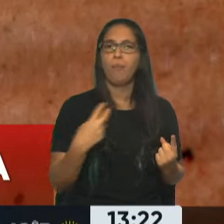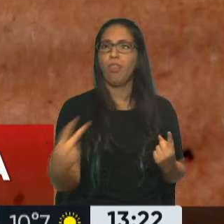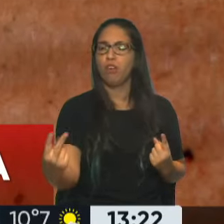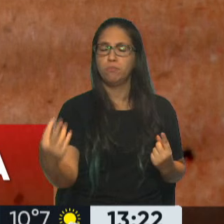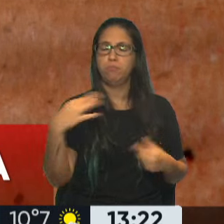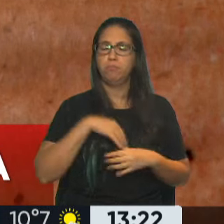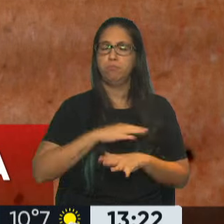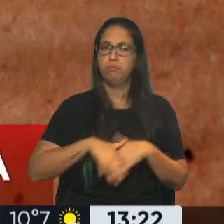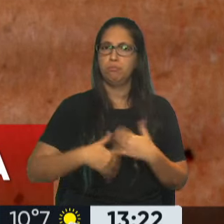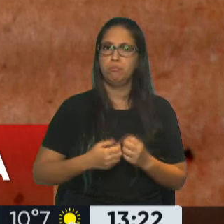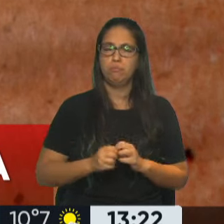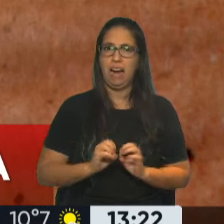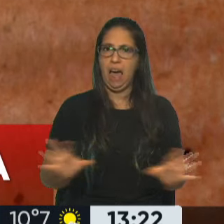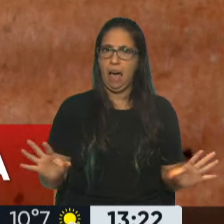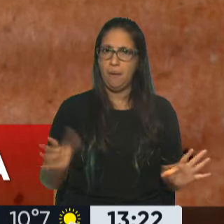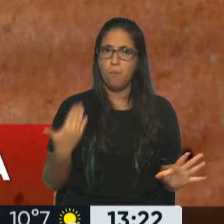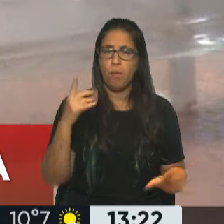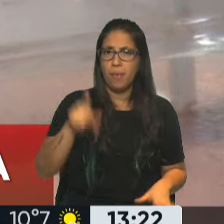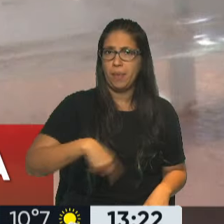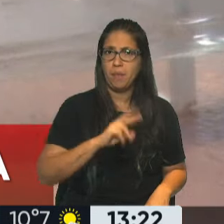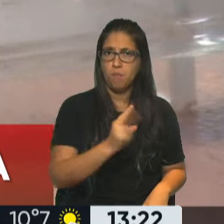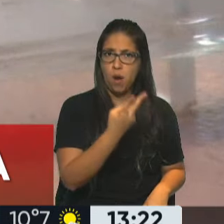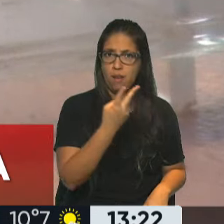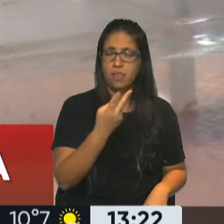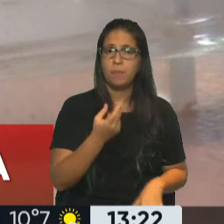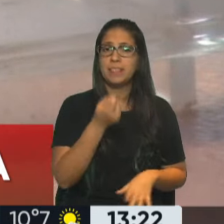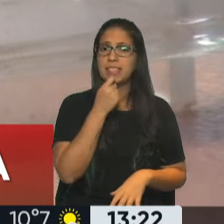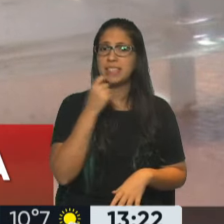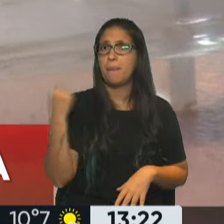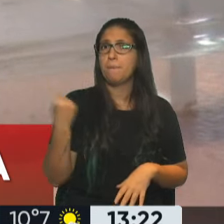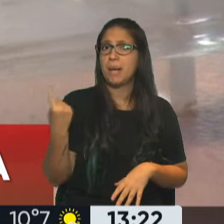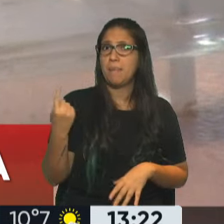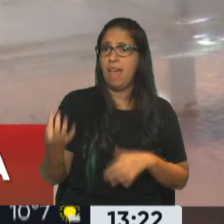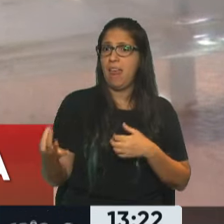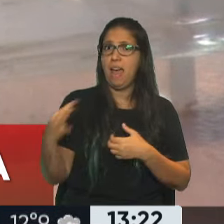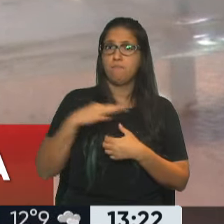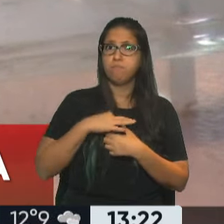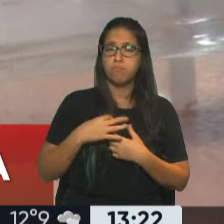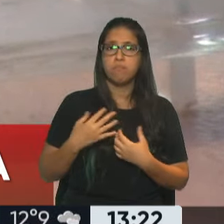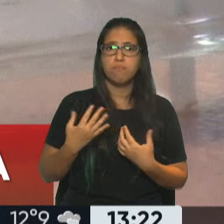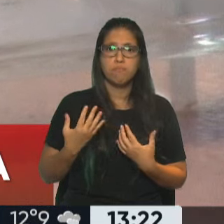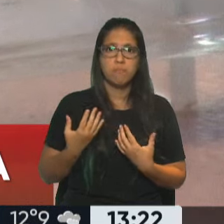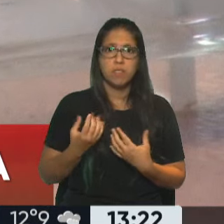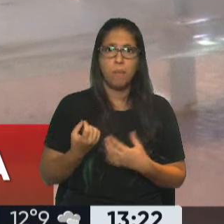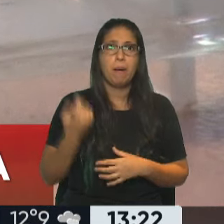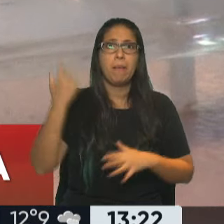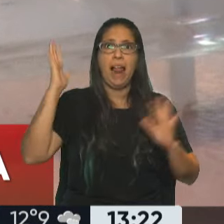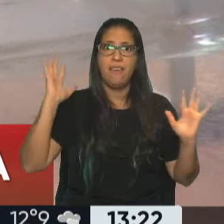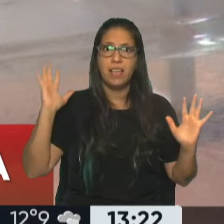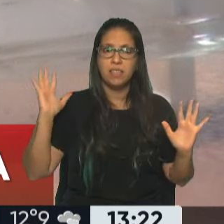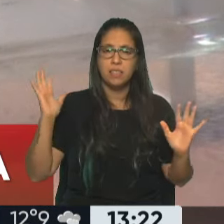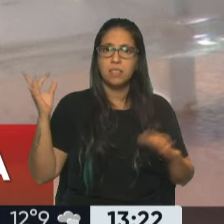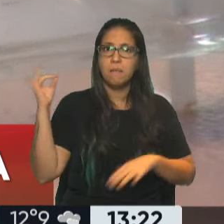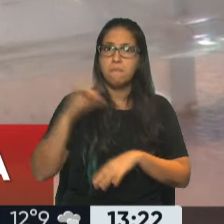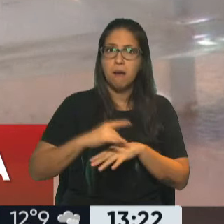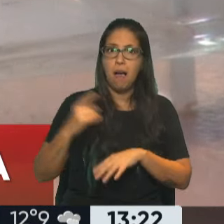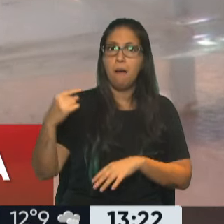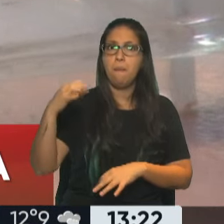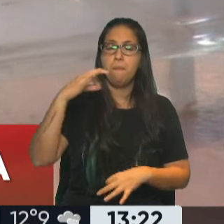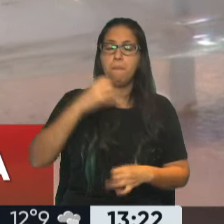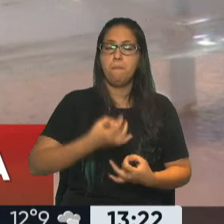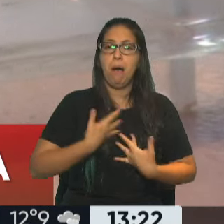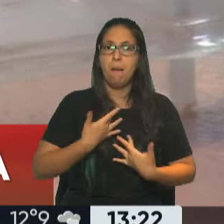otro lado, la primera infección, en raros casos, también puede dar una enfermedad grave, ¿no?